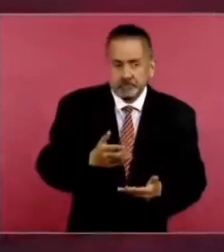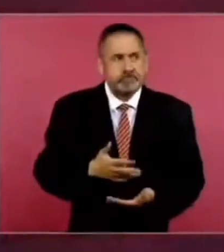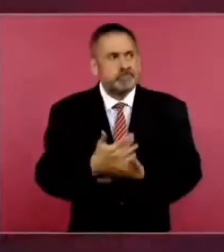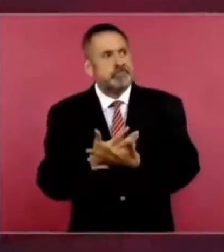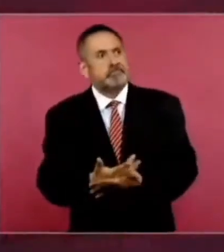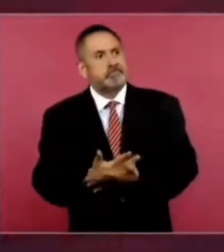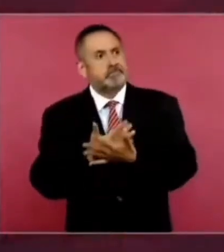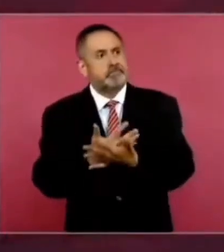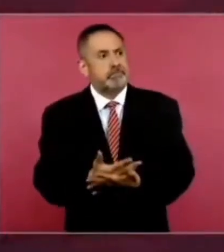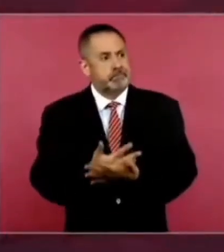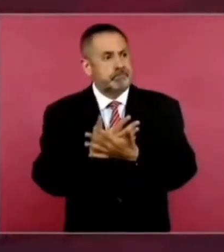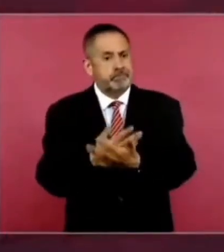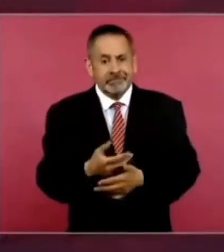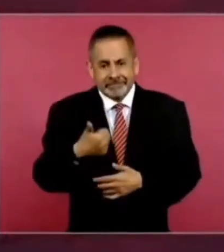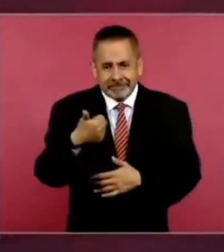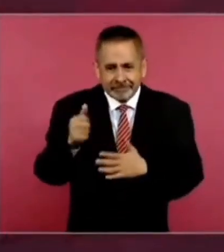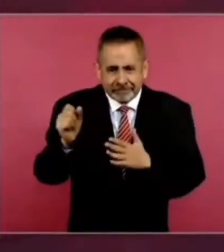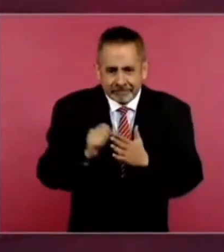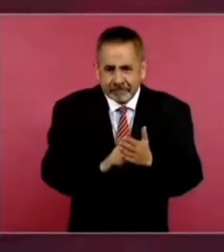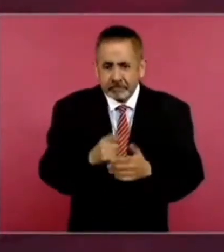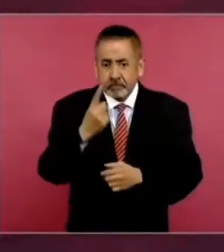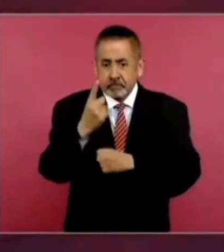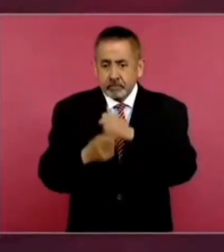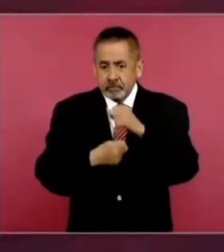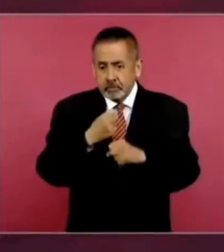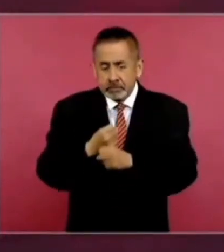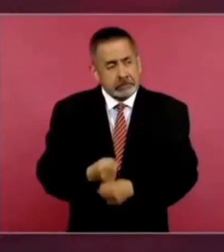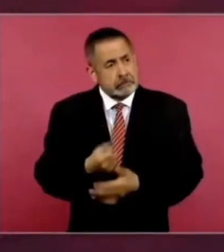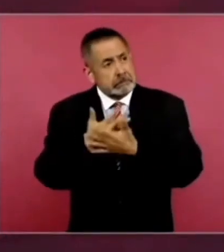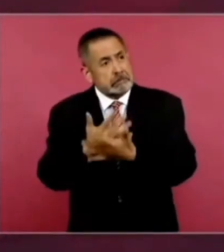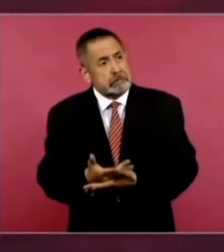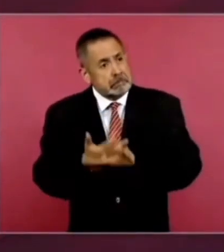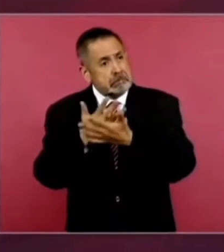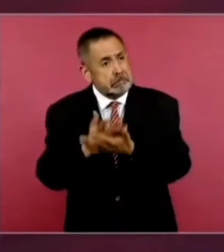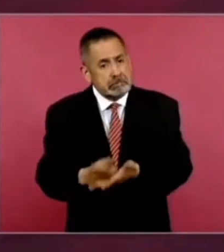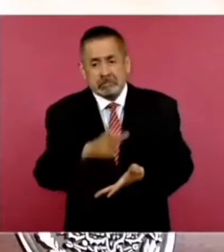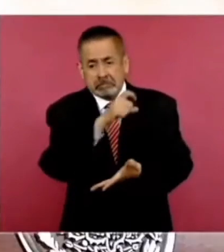tenían que esperar 6 meses hasta un año.